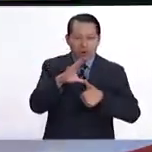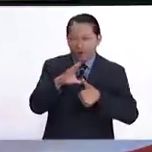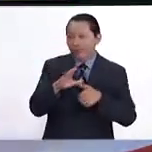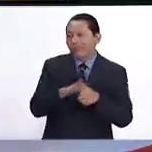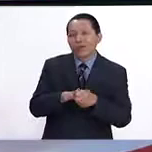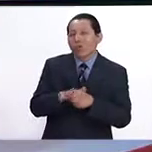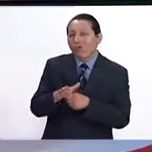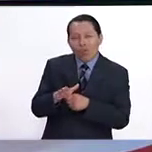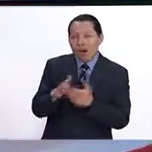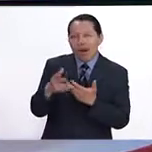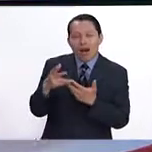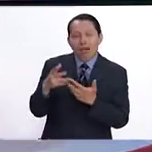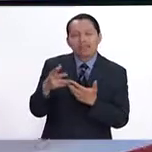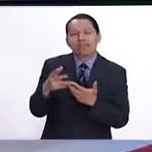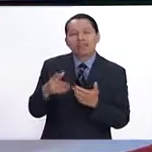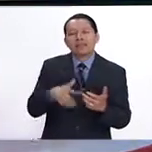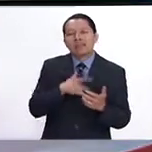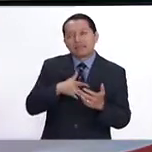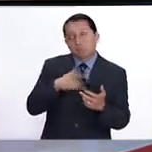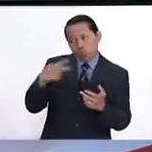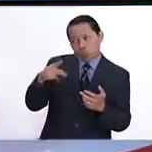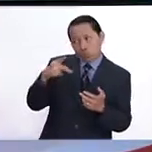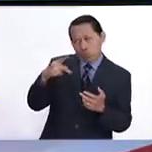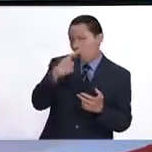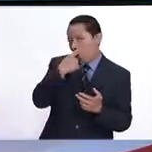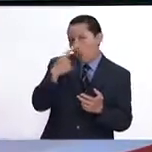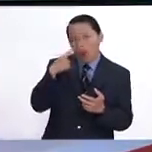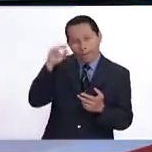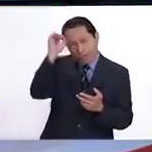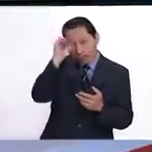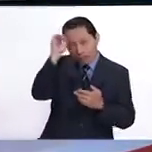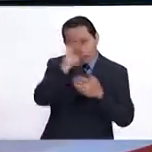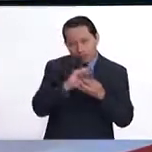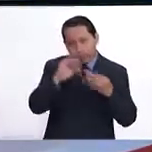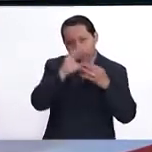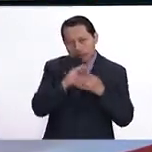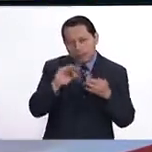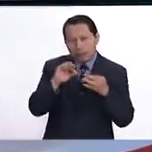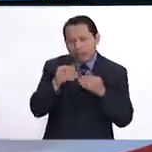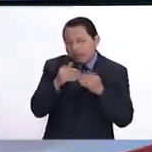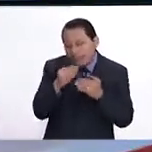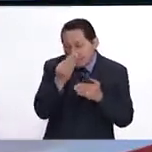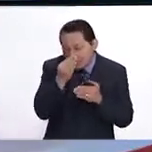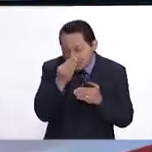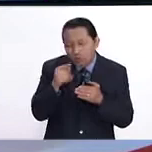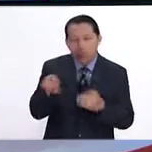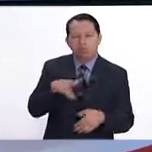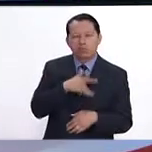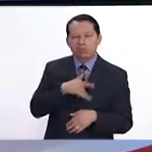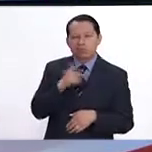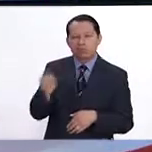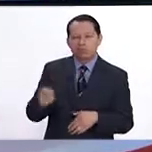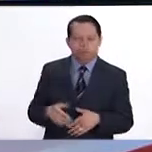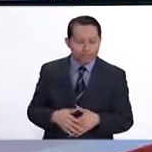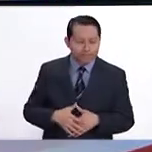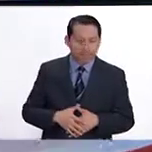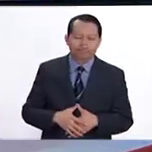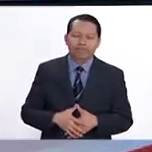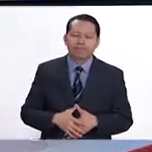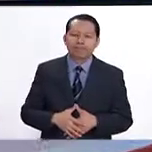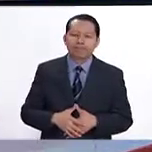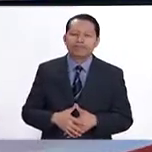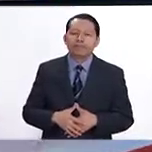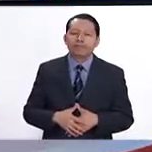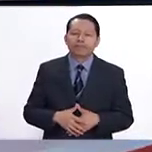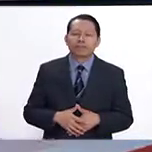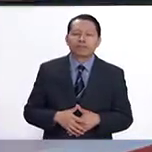son las expectativas que de tu perspectiva tienes a unas horas del inicio de la renegociación?